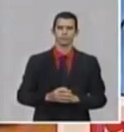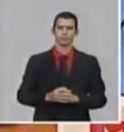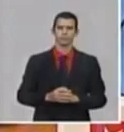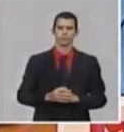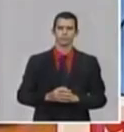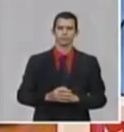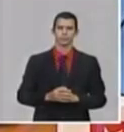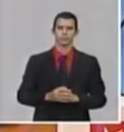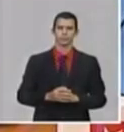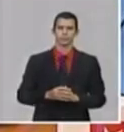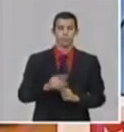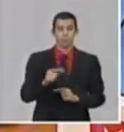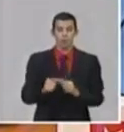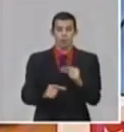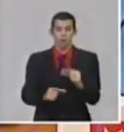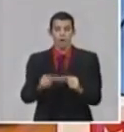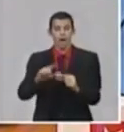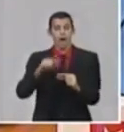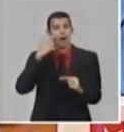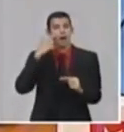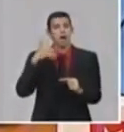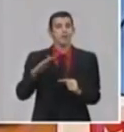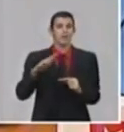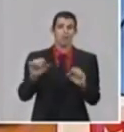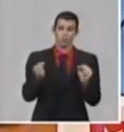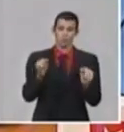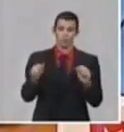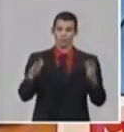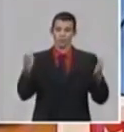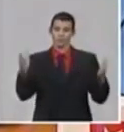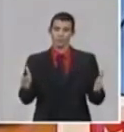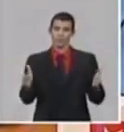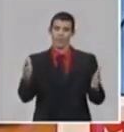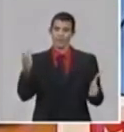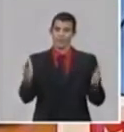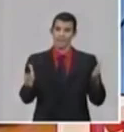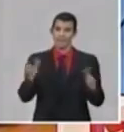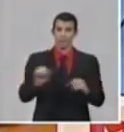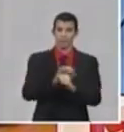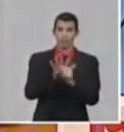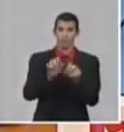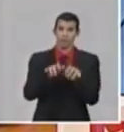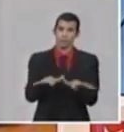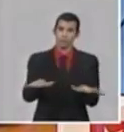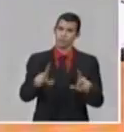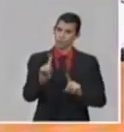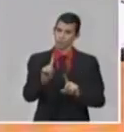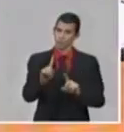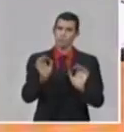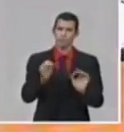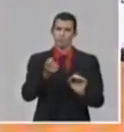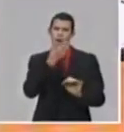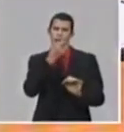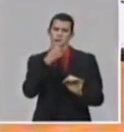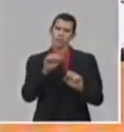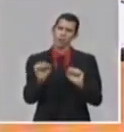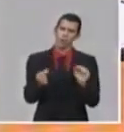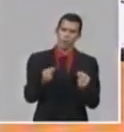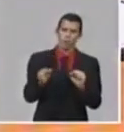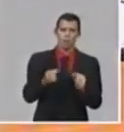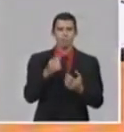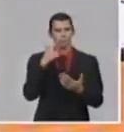utilizarlo en esta situación epidémica para controlar el virus que está circulando. ¿Y qué valor tiene el que